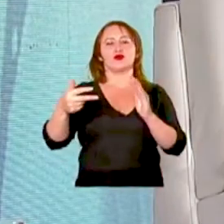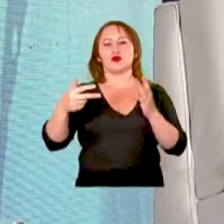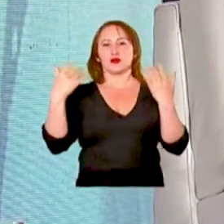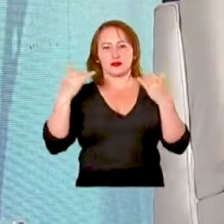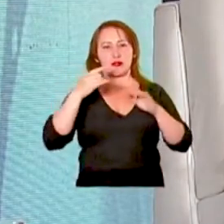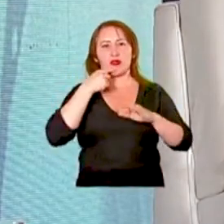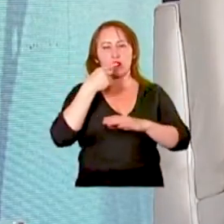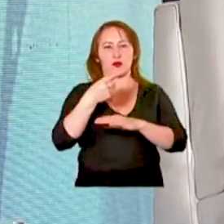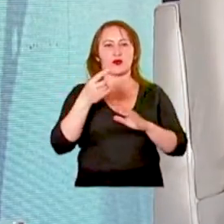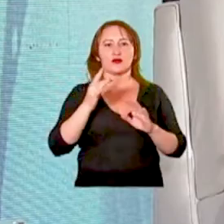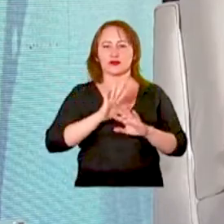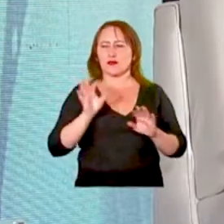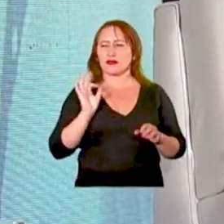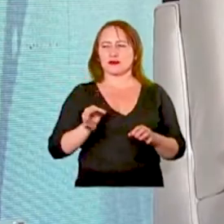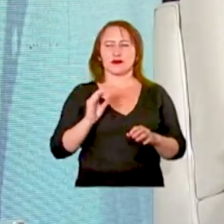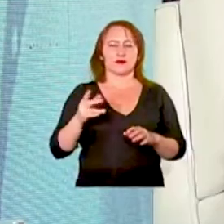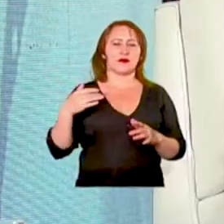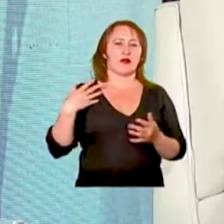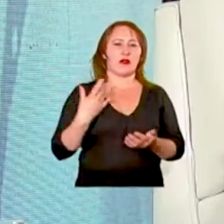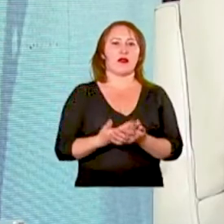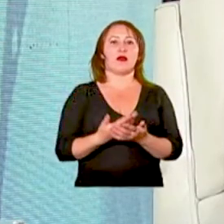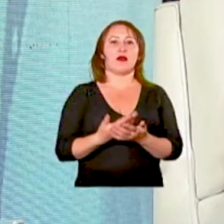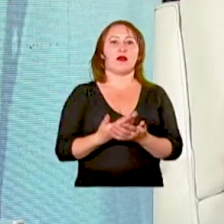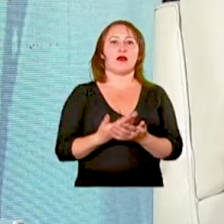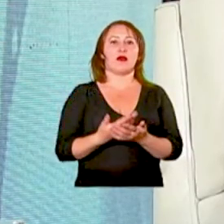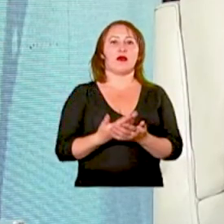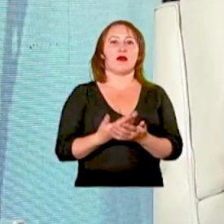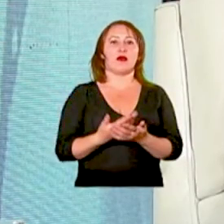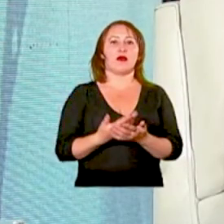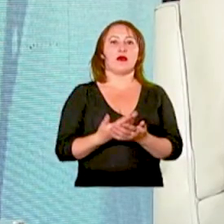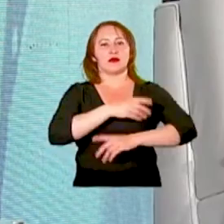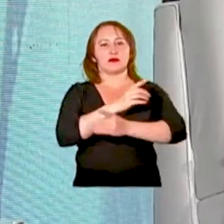ha dicho siempre frente a la facultad y al poder disciplinario.